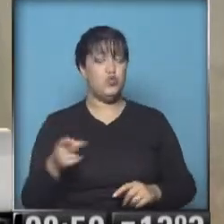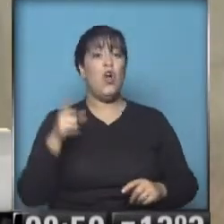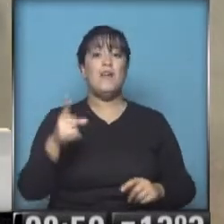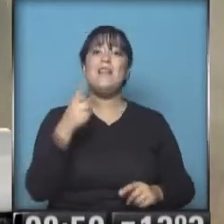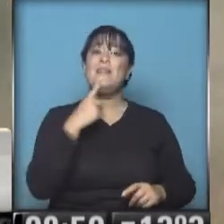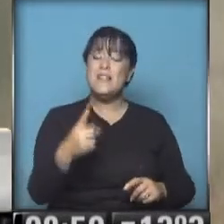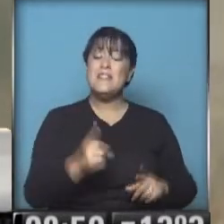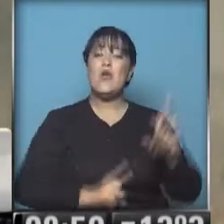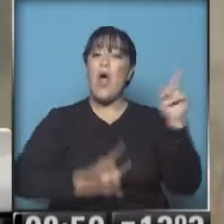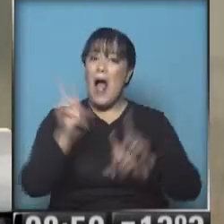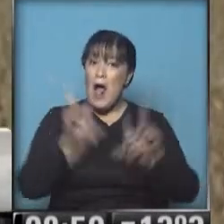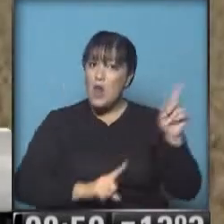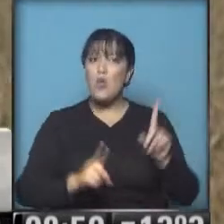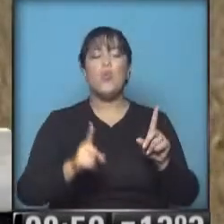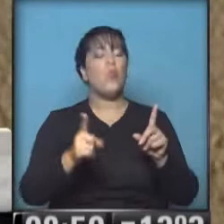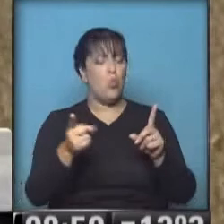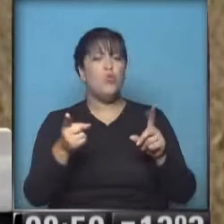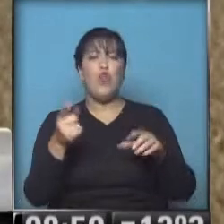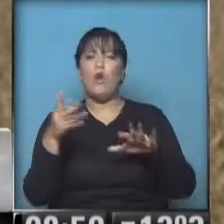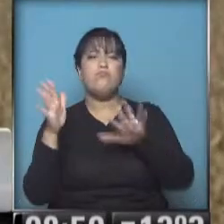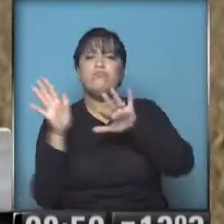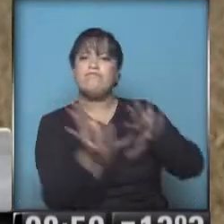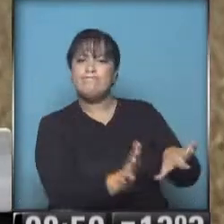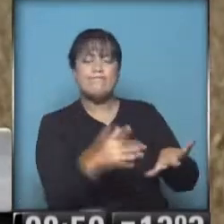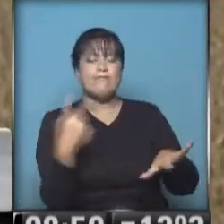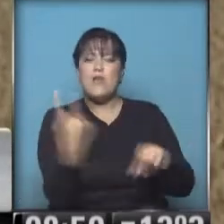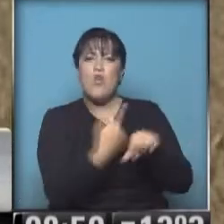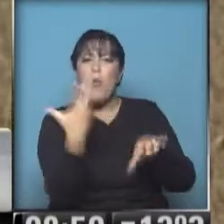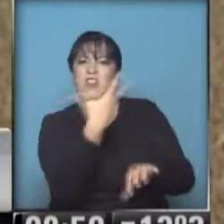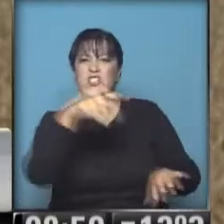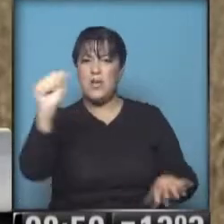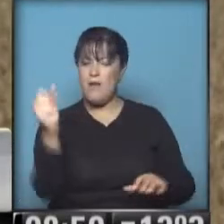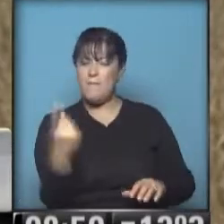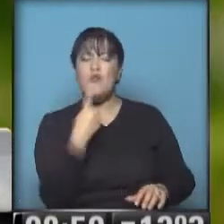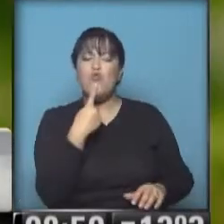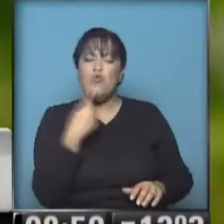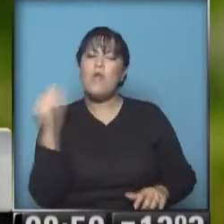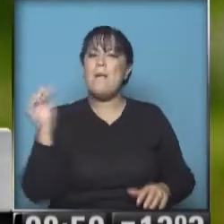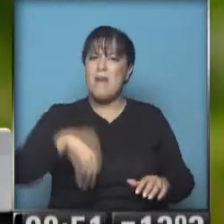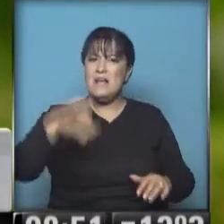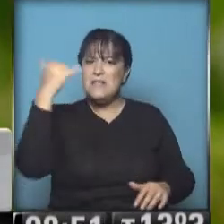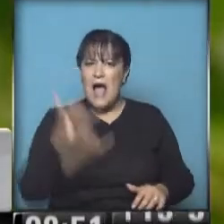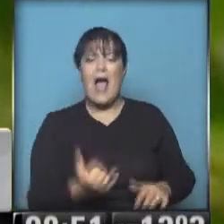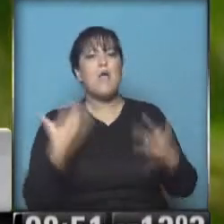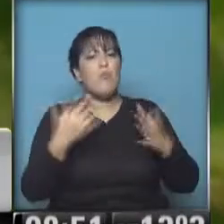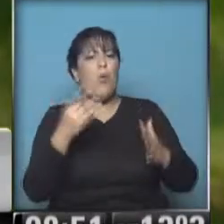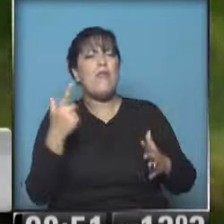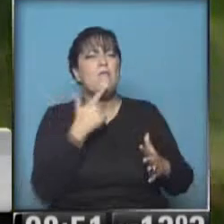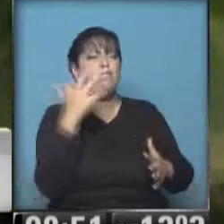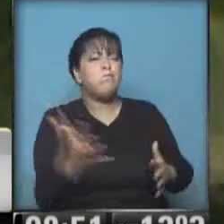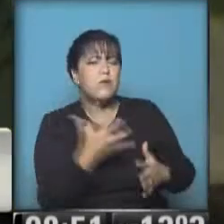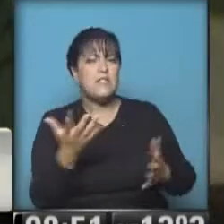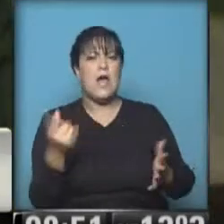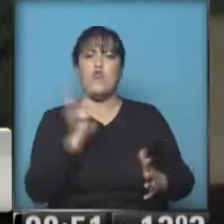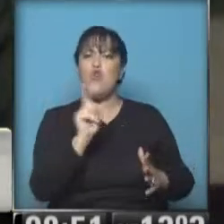está reteniendo ese grano y no se sabe bien quién es pero hay una duda más uno podría sospechar y ya no es uno sino que